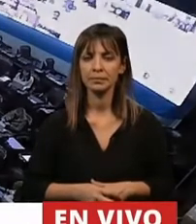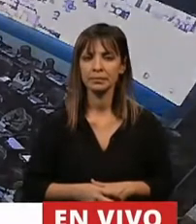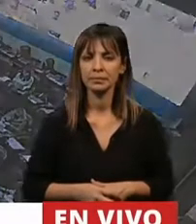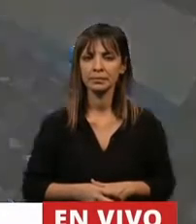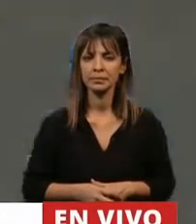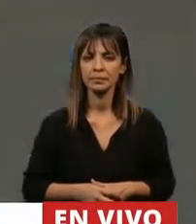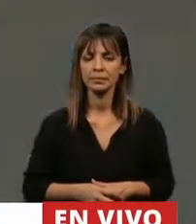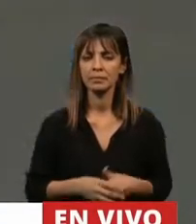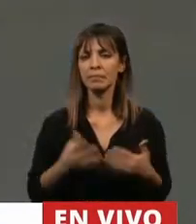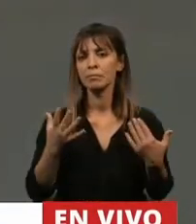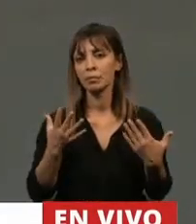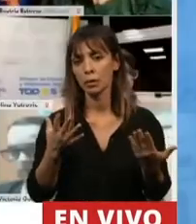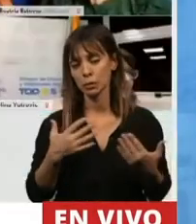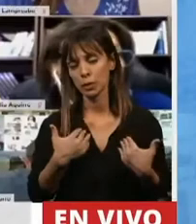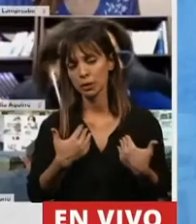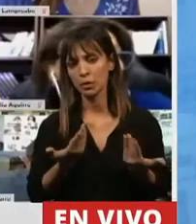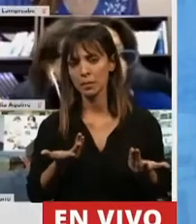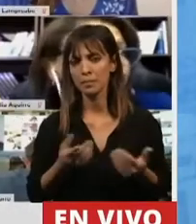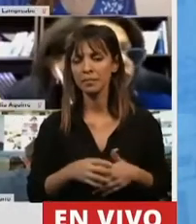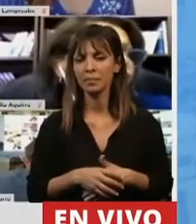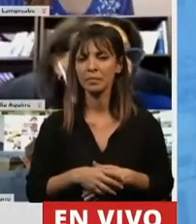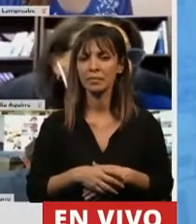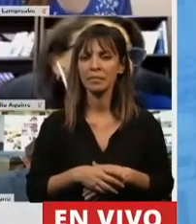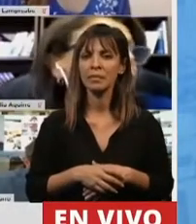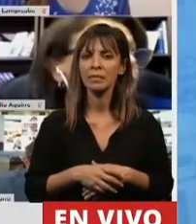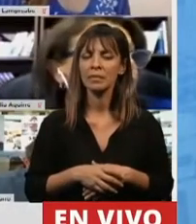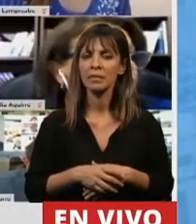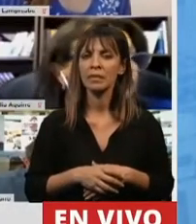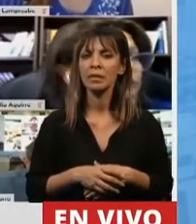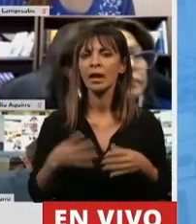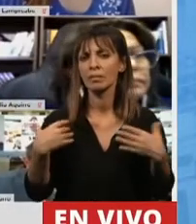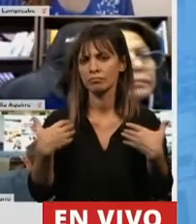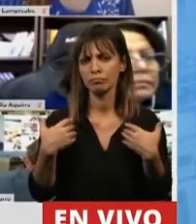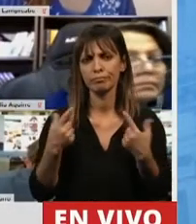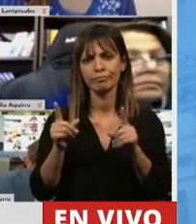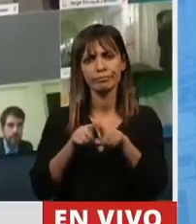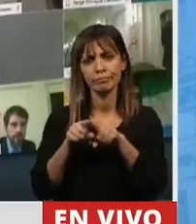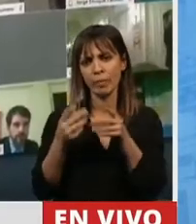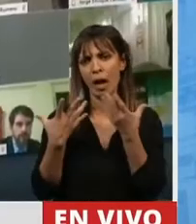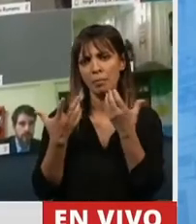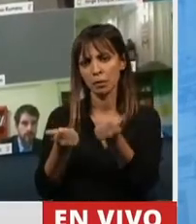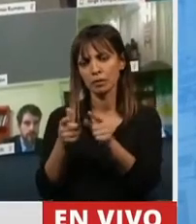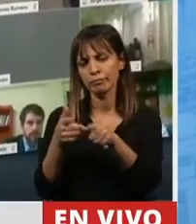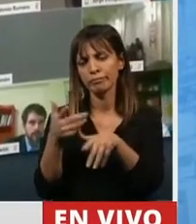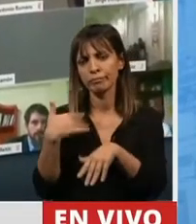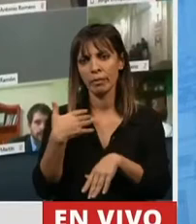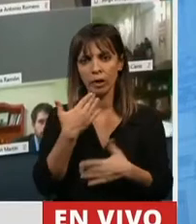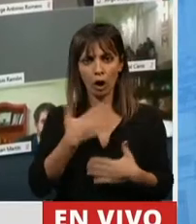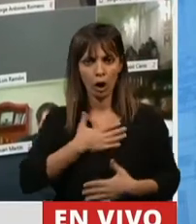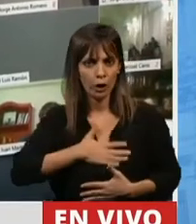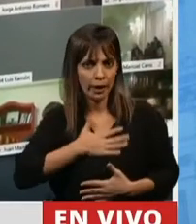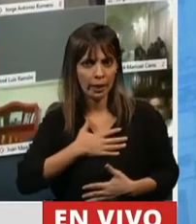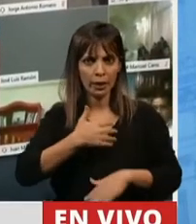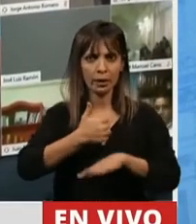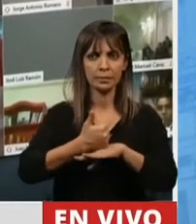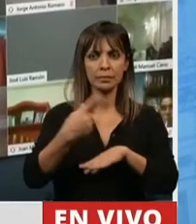Bueno, por supuesto, subirme a acompañar el beneplácito, digamos, realmente de estar realmente, esta